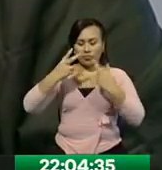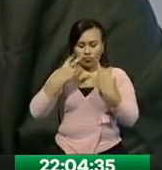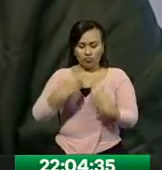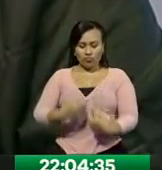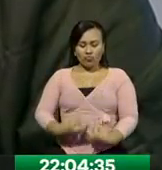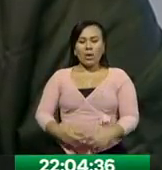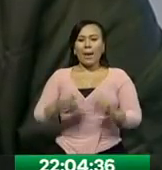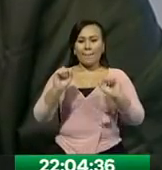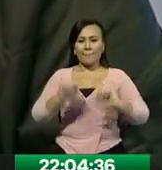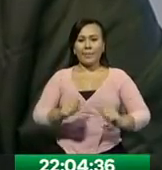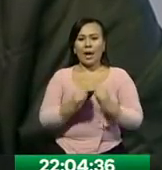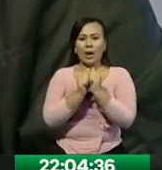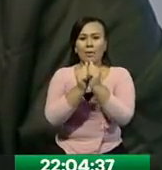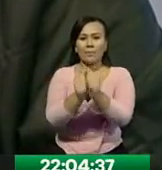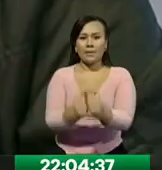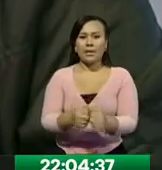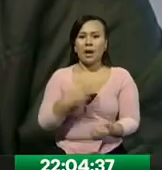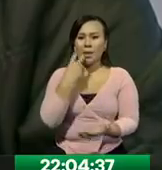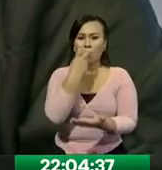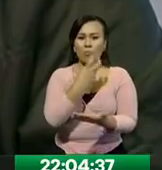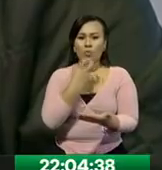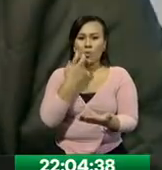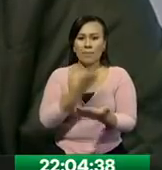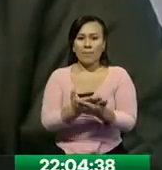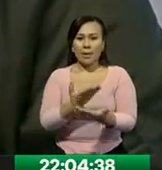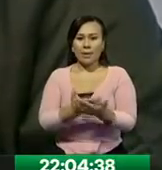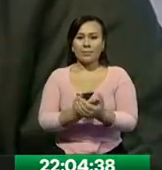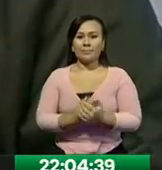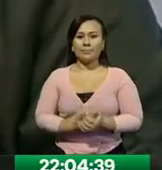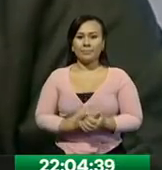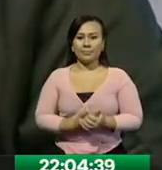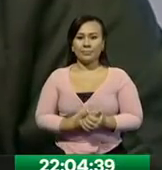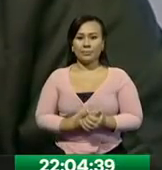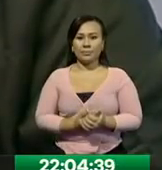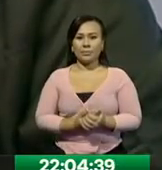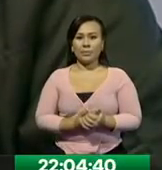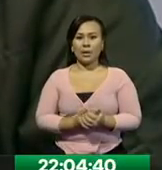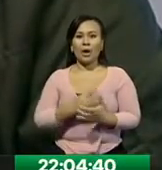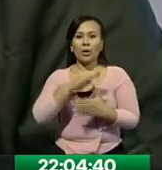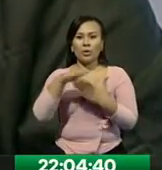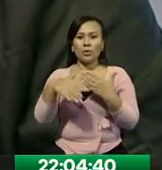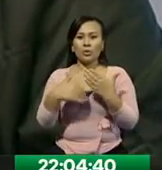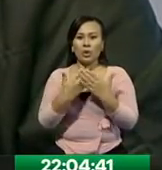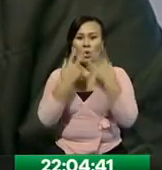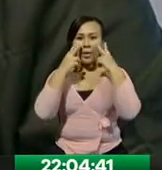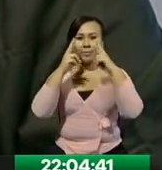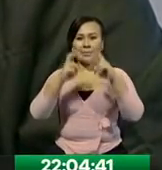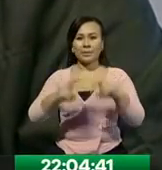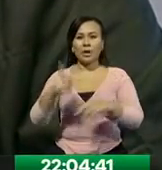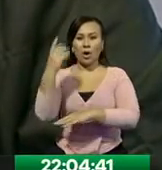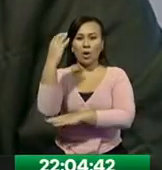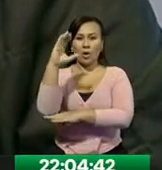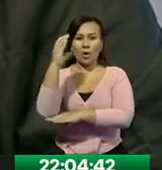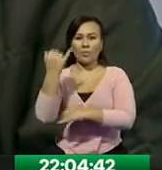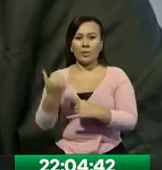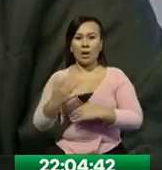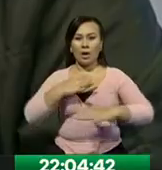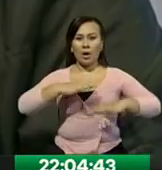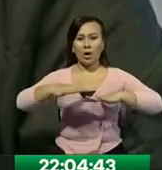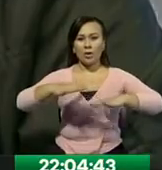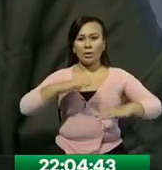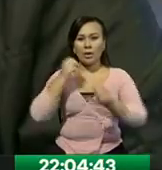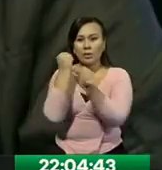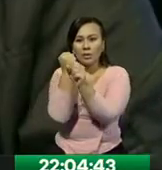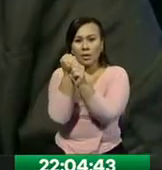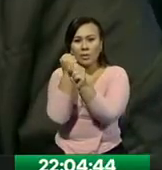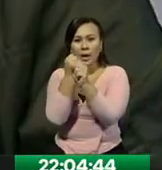acompañar y van a avalar todos aquellos evaluaciones que se hagan allá en colombia hemos coordinado y acabamos de tener una